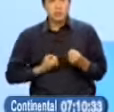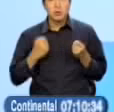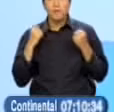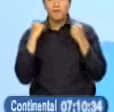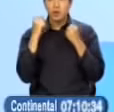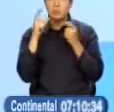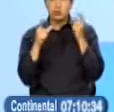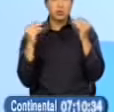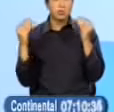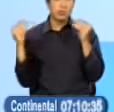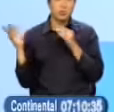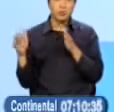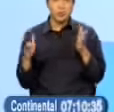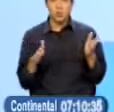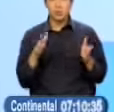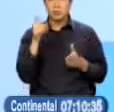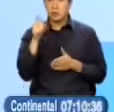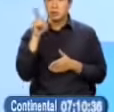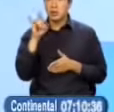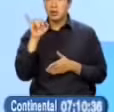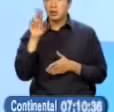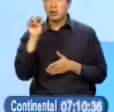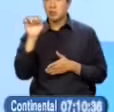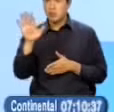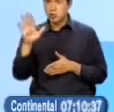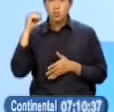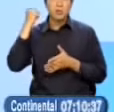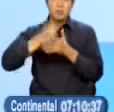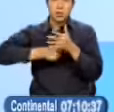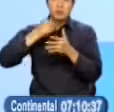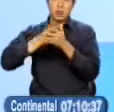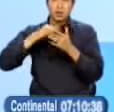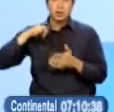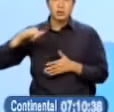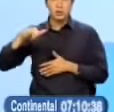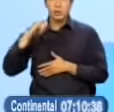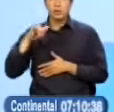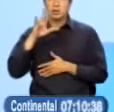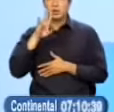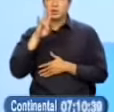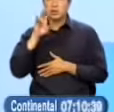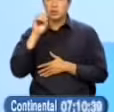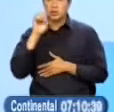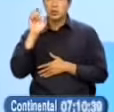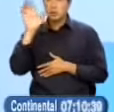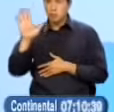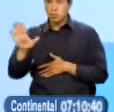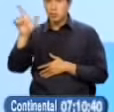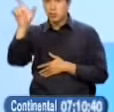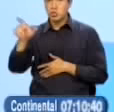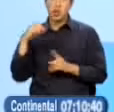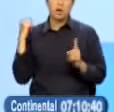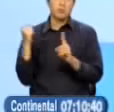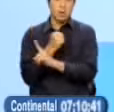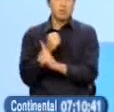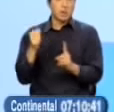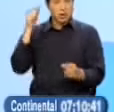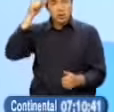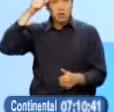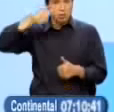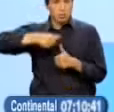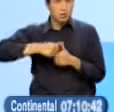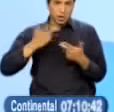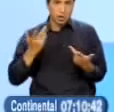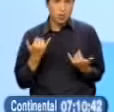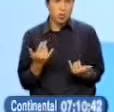muertos no lo olvidemos la propia dilma en su lucha por alcanzar la democracia médica del 73 factor tirar 3 es algo absolutamente